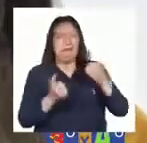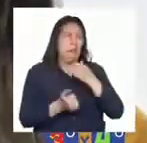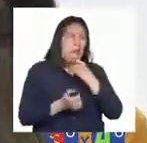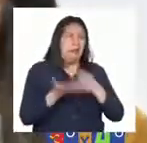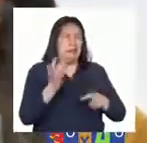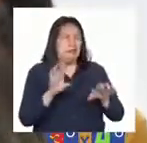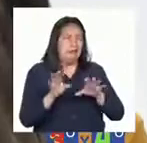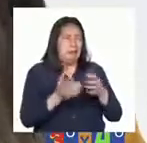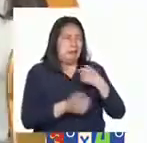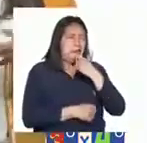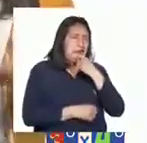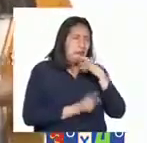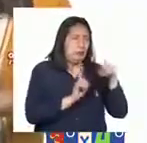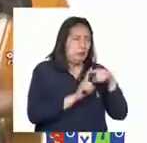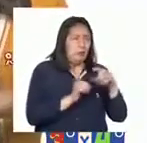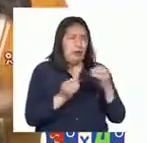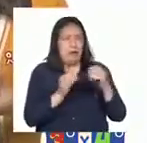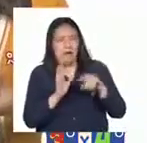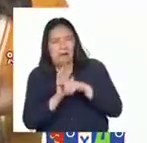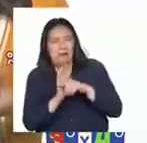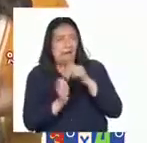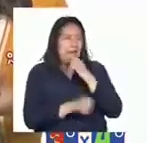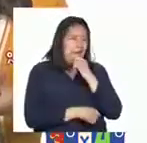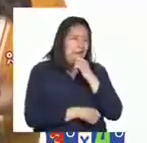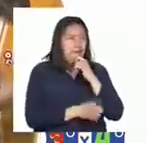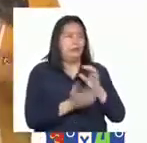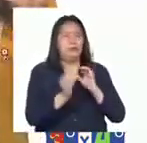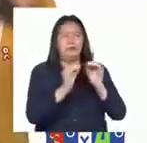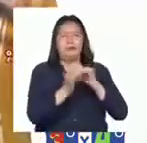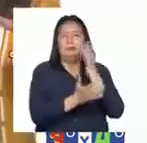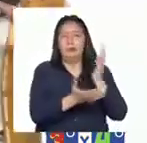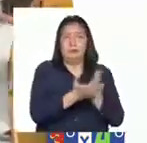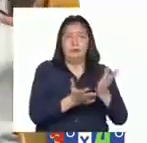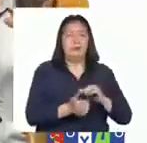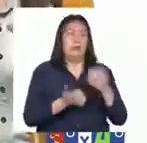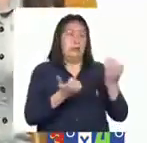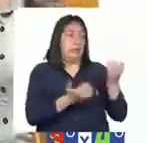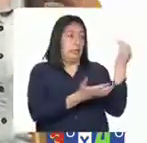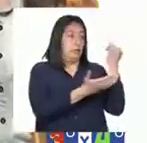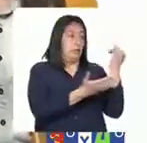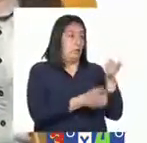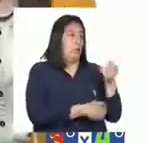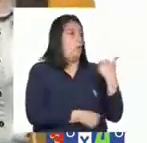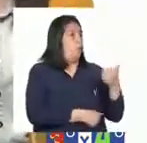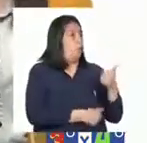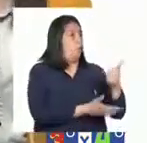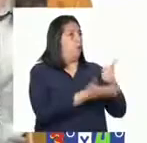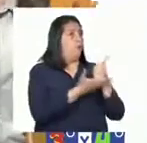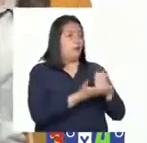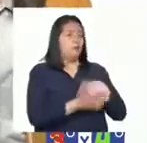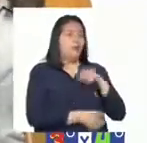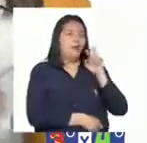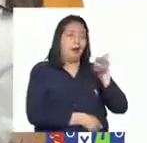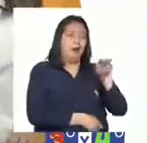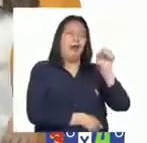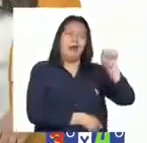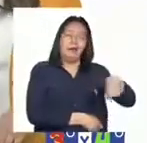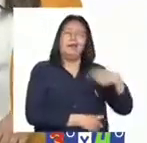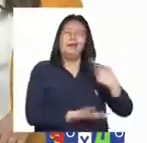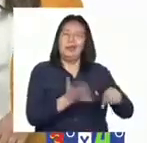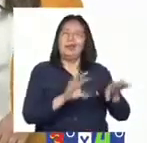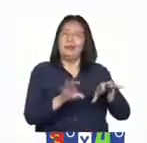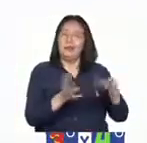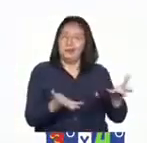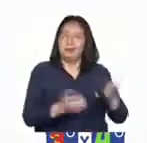debo realizar una adición o una sustracción para resolver un problema y este esquema me ayuda muchísimo a reconocer qué operación